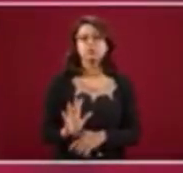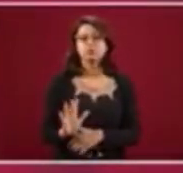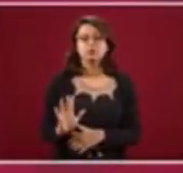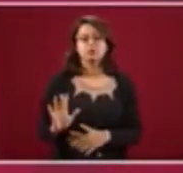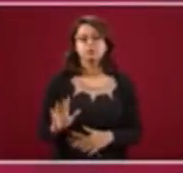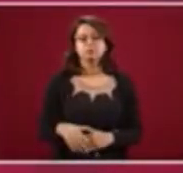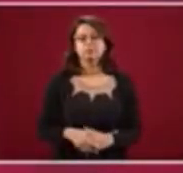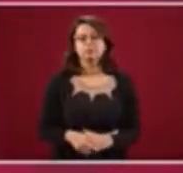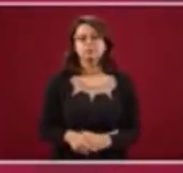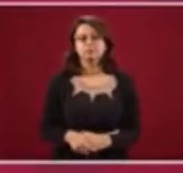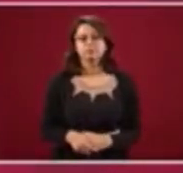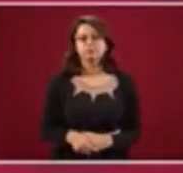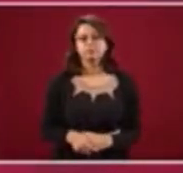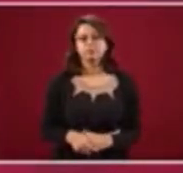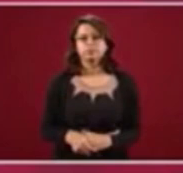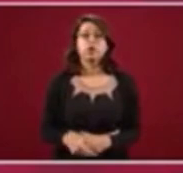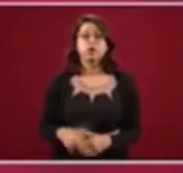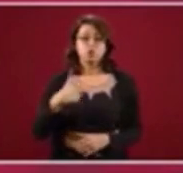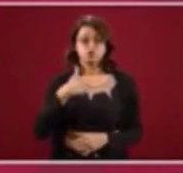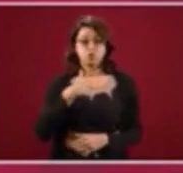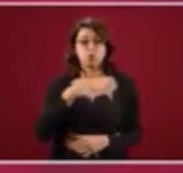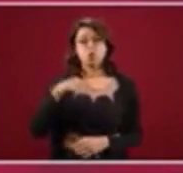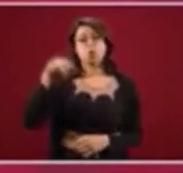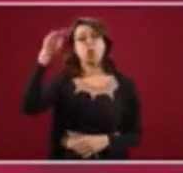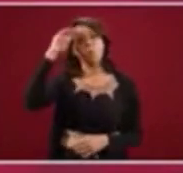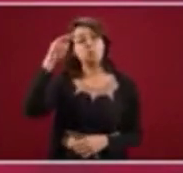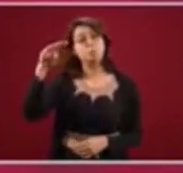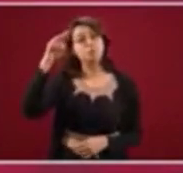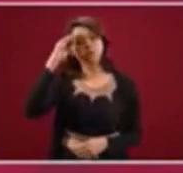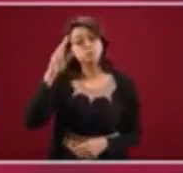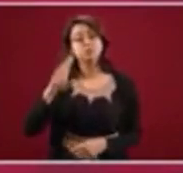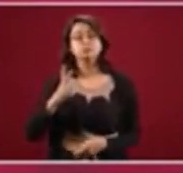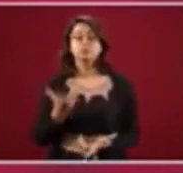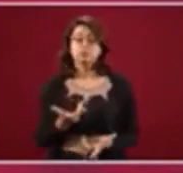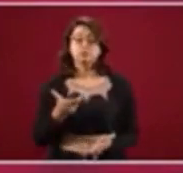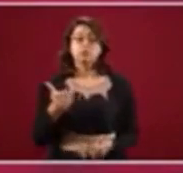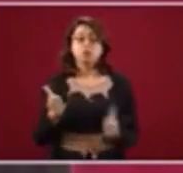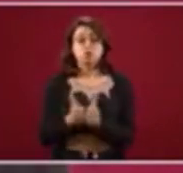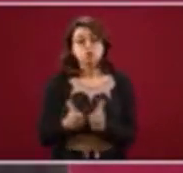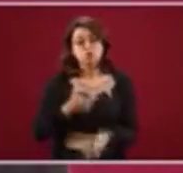Entonces, yo los considero a ellos de manera muy respetuosa